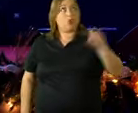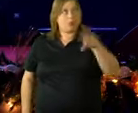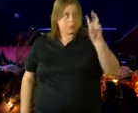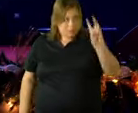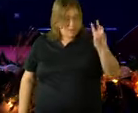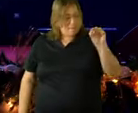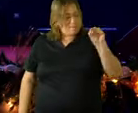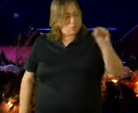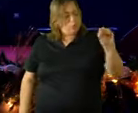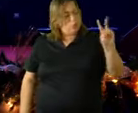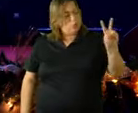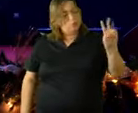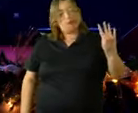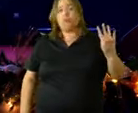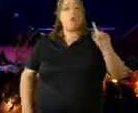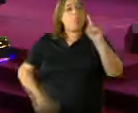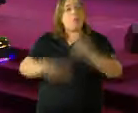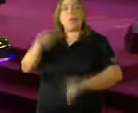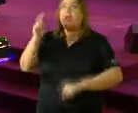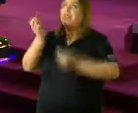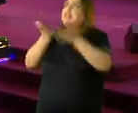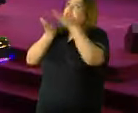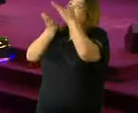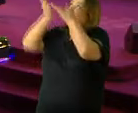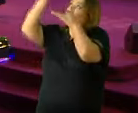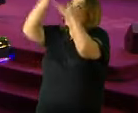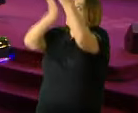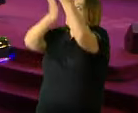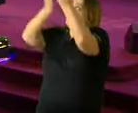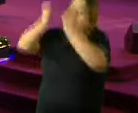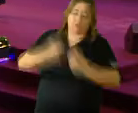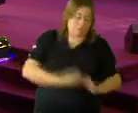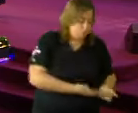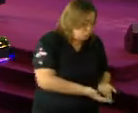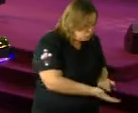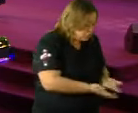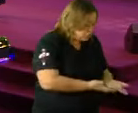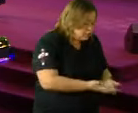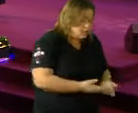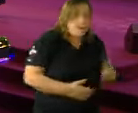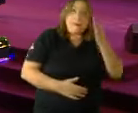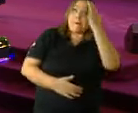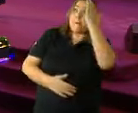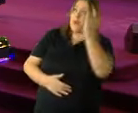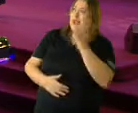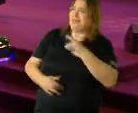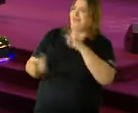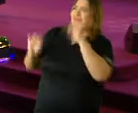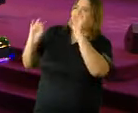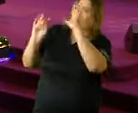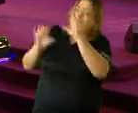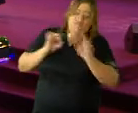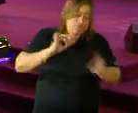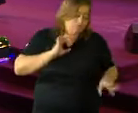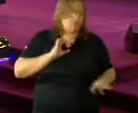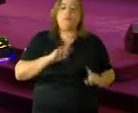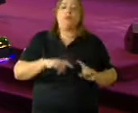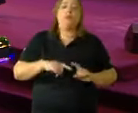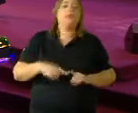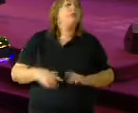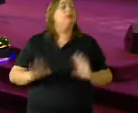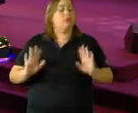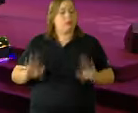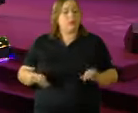Ninguno puede servir a dos señores, porque aborrecerá al uno y amará al otro, o estimará al